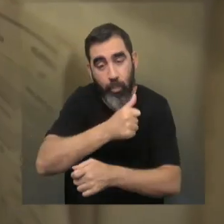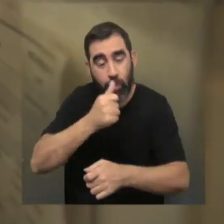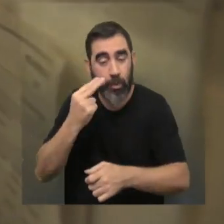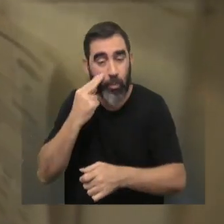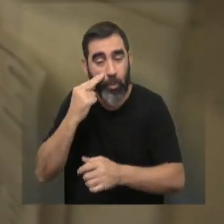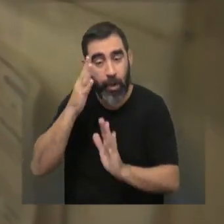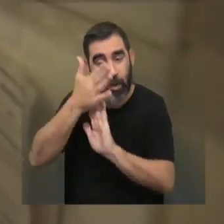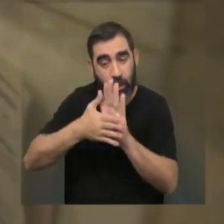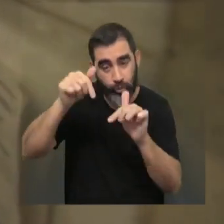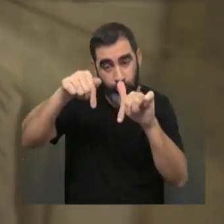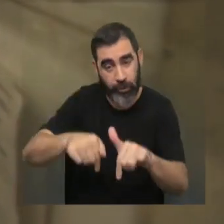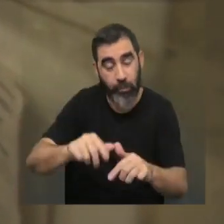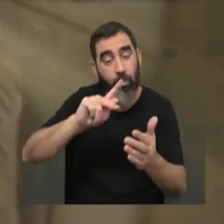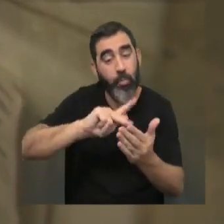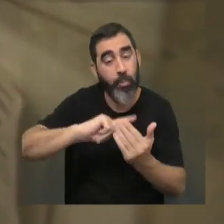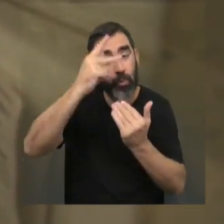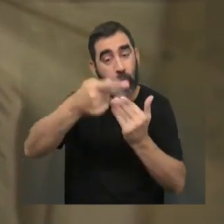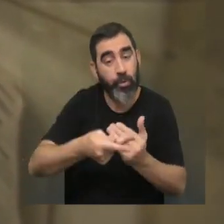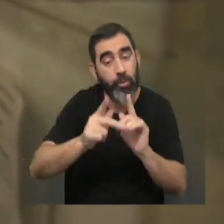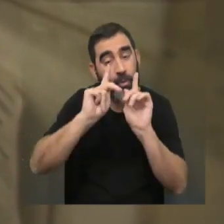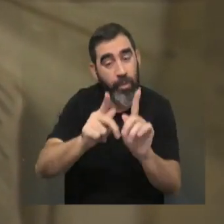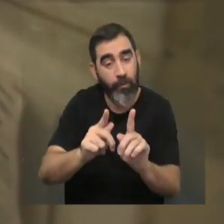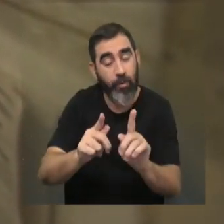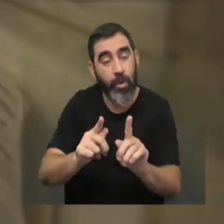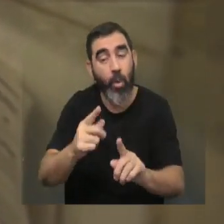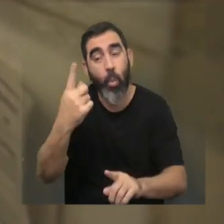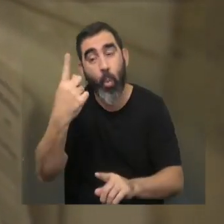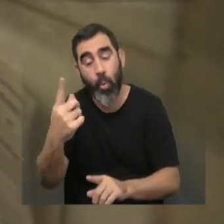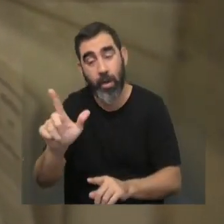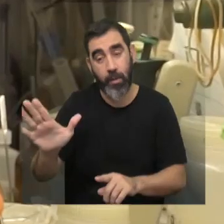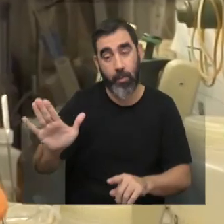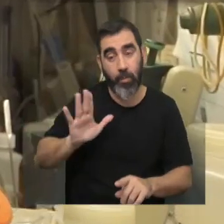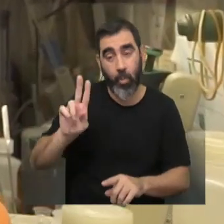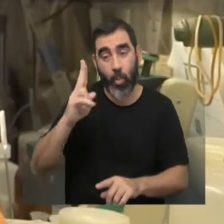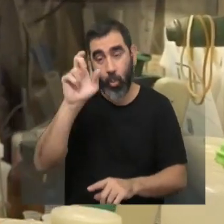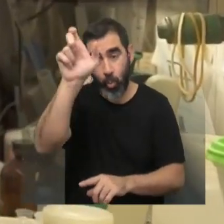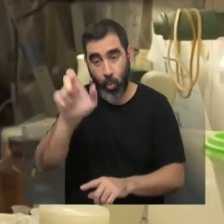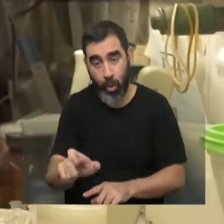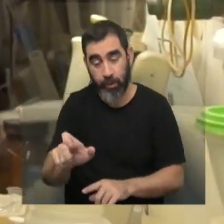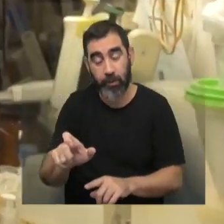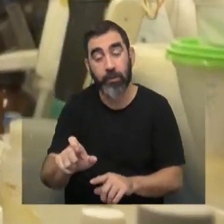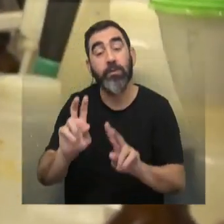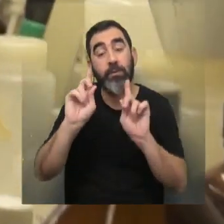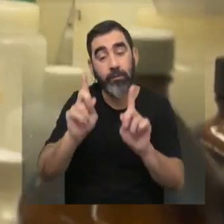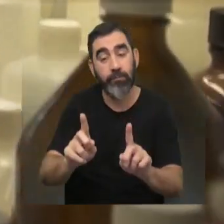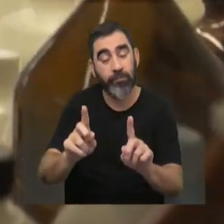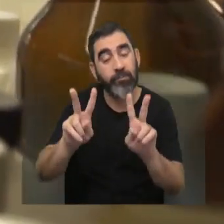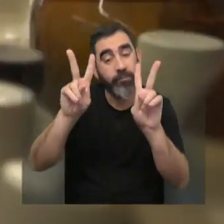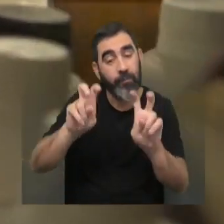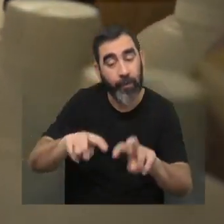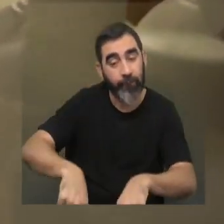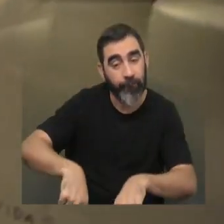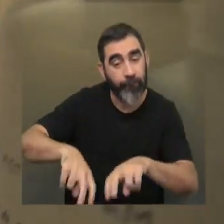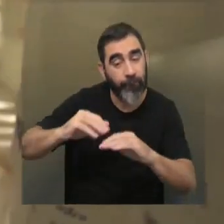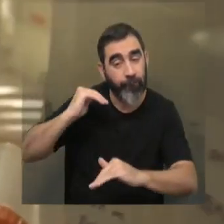problemas nacionales. El proyecto deberá ser protagonizado por una científica uruguaya y estar enmarcado dentro de una línea de investigación